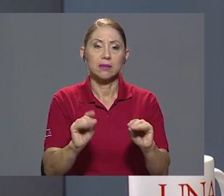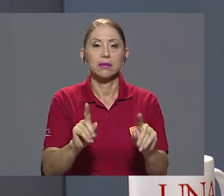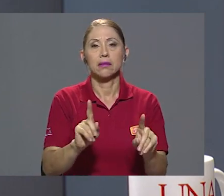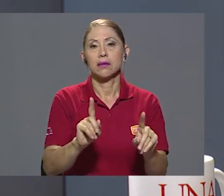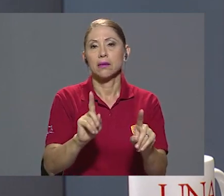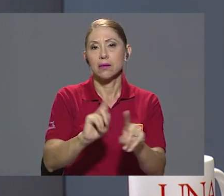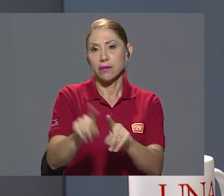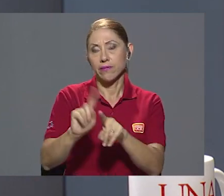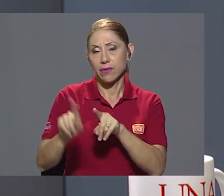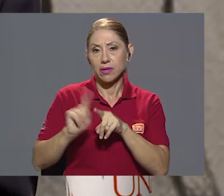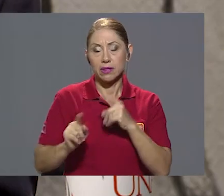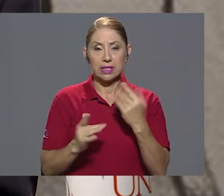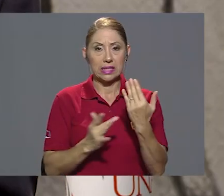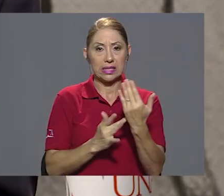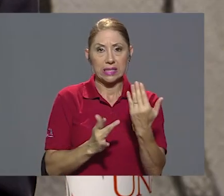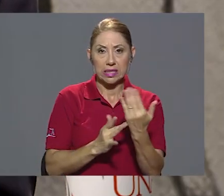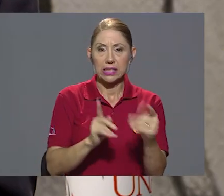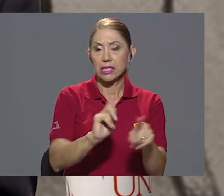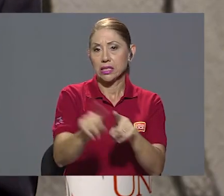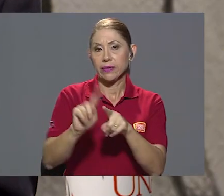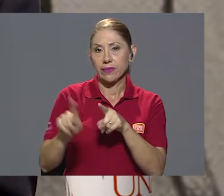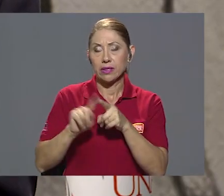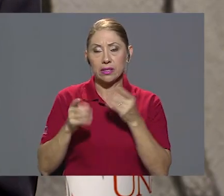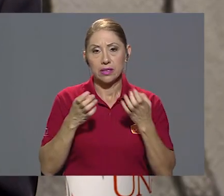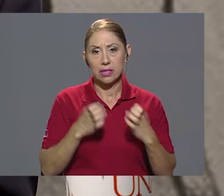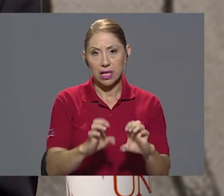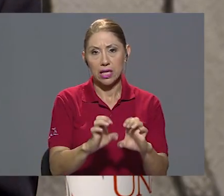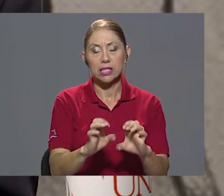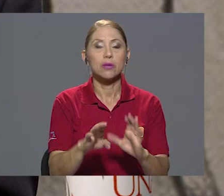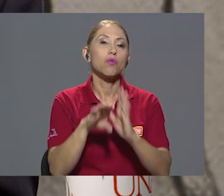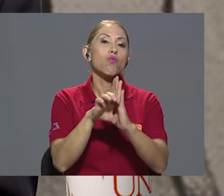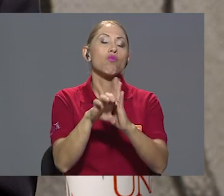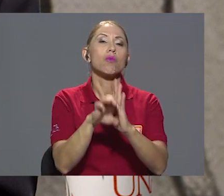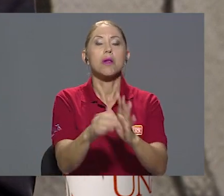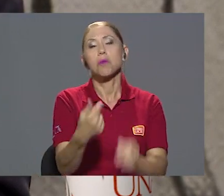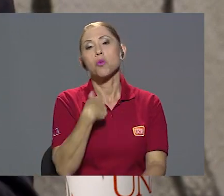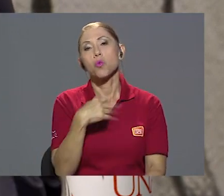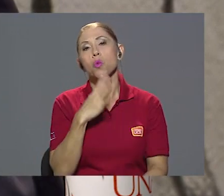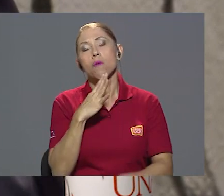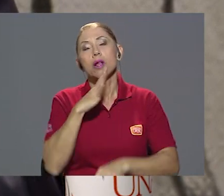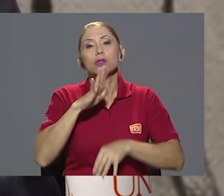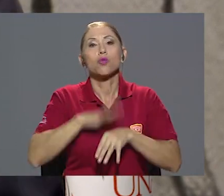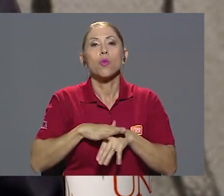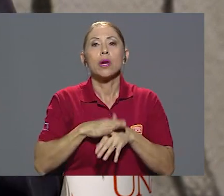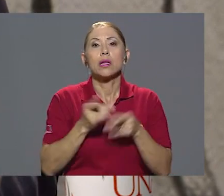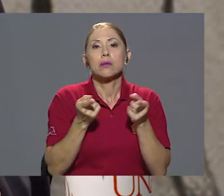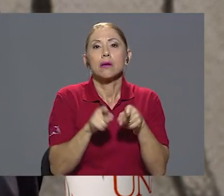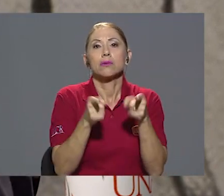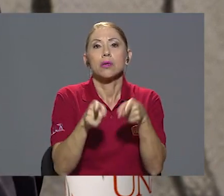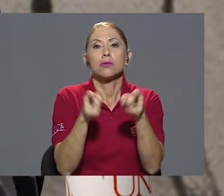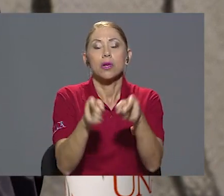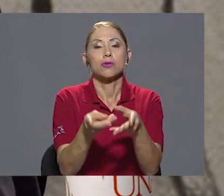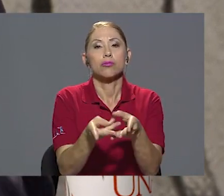enseñanza, diferentes técnicas, diferentes estrategias en donde uno hable, por ejemplo, de resolución de casos,